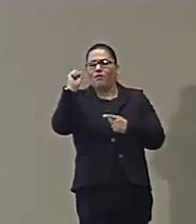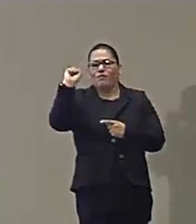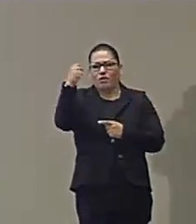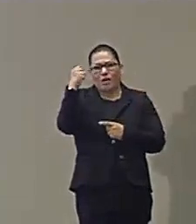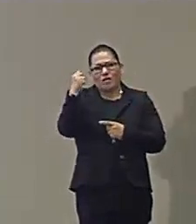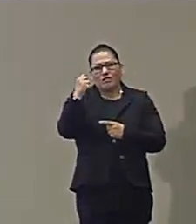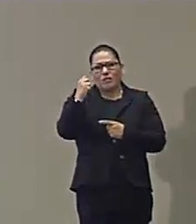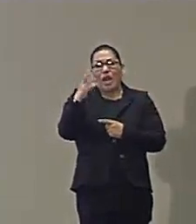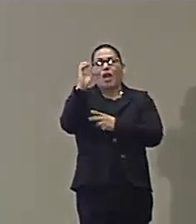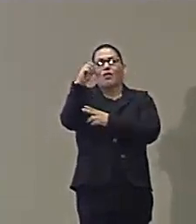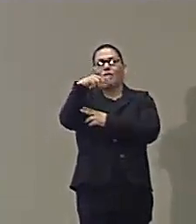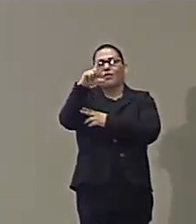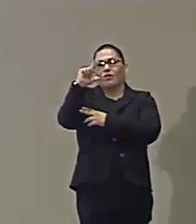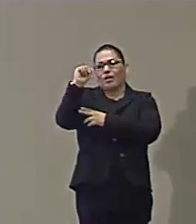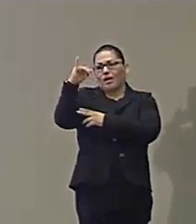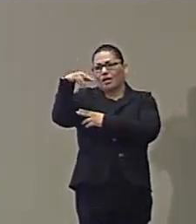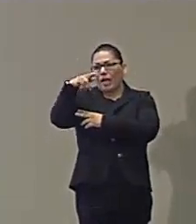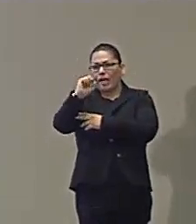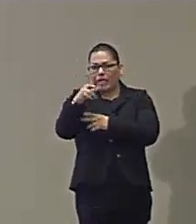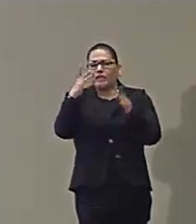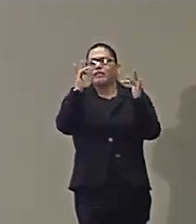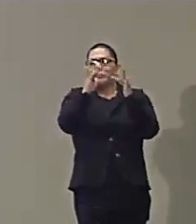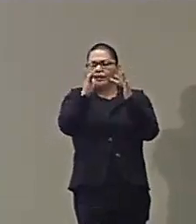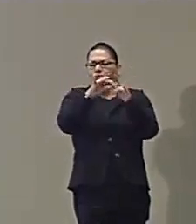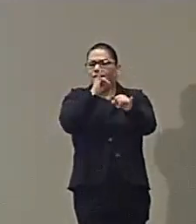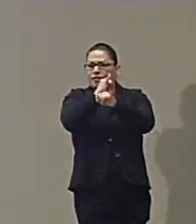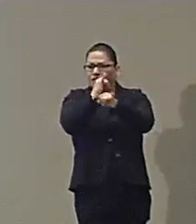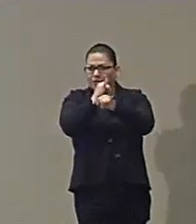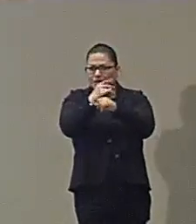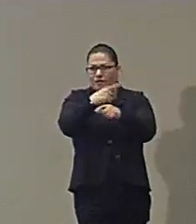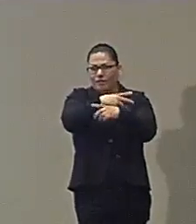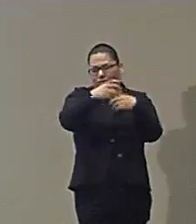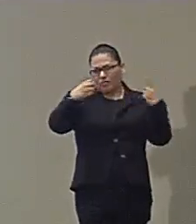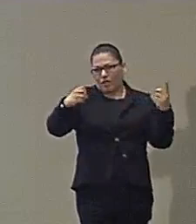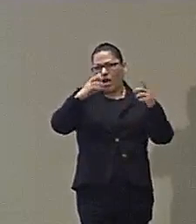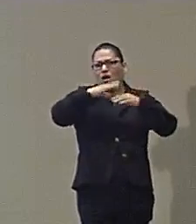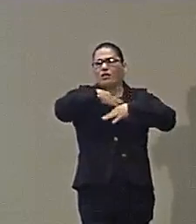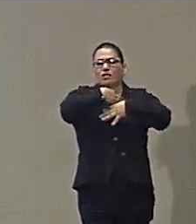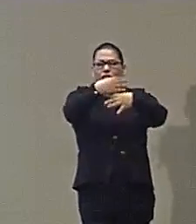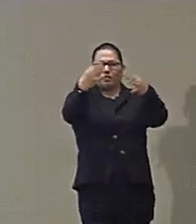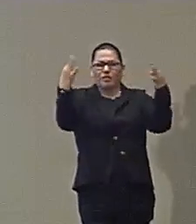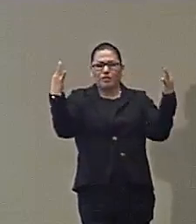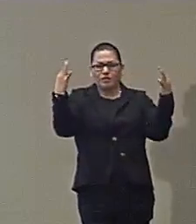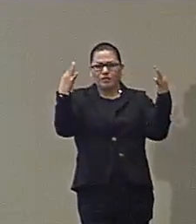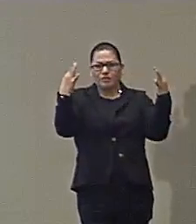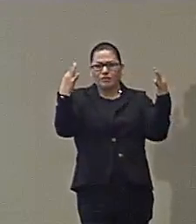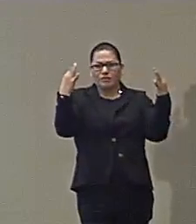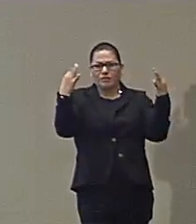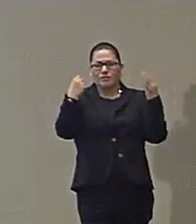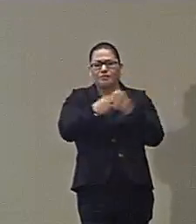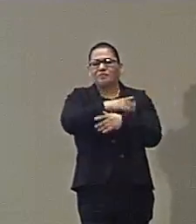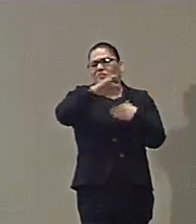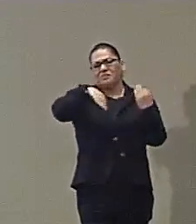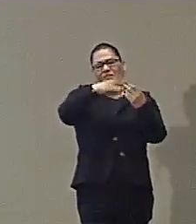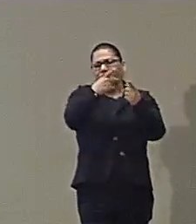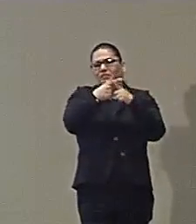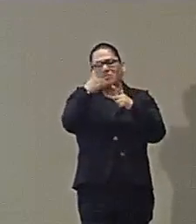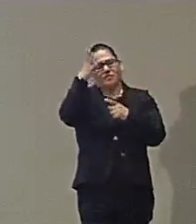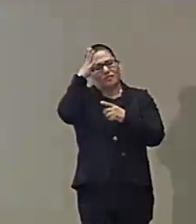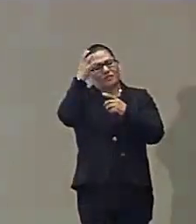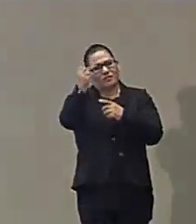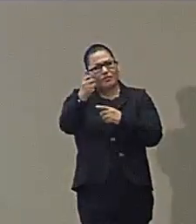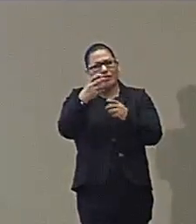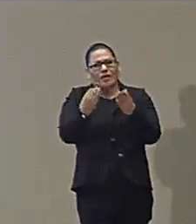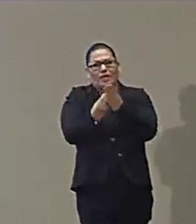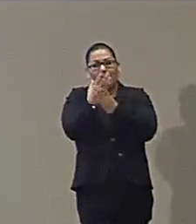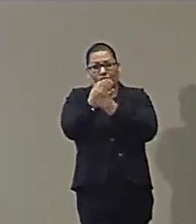online trail blazers que son las botas de este mundo distribuidores tipo expedia tipo booking etcétera etcétera que